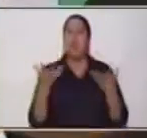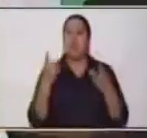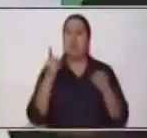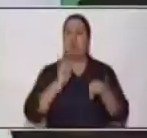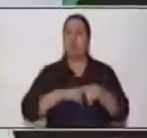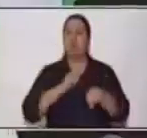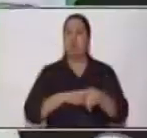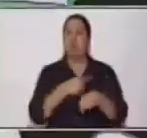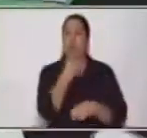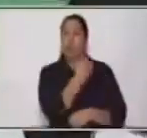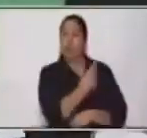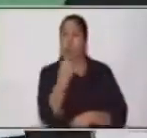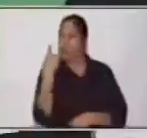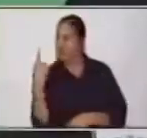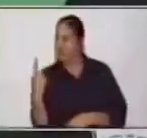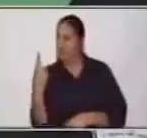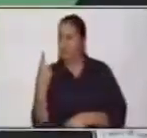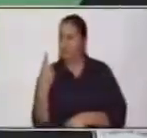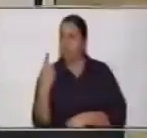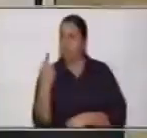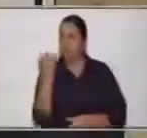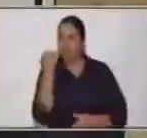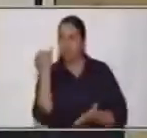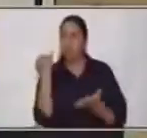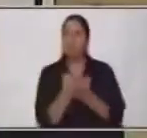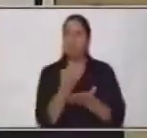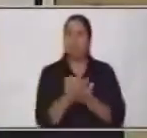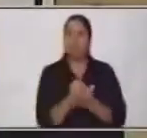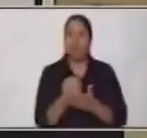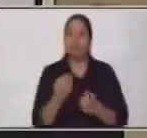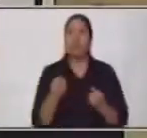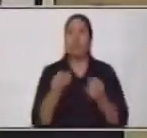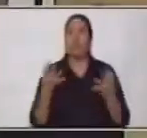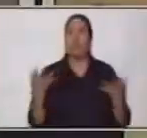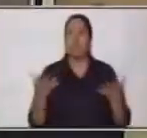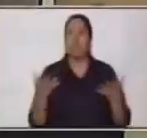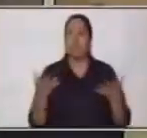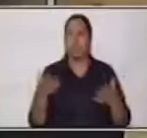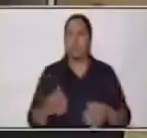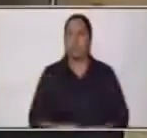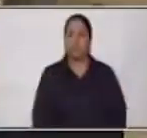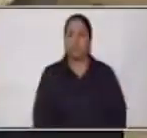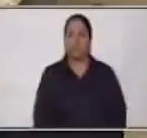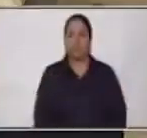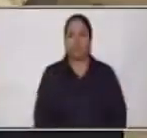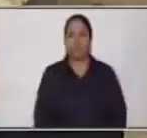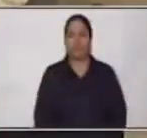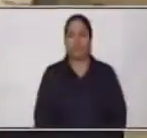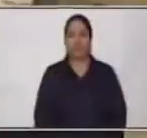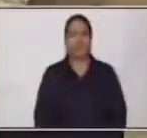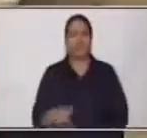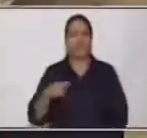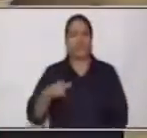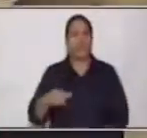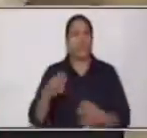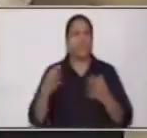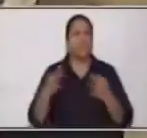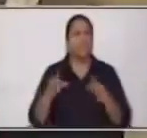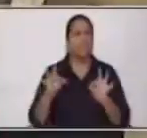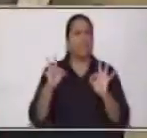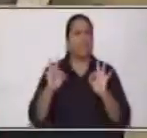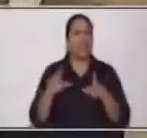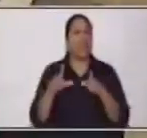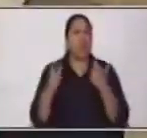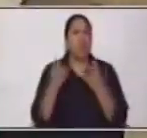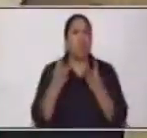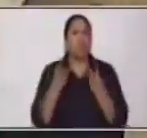investigación? Bueno, vamos a intentar resolverlo, porque sí